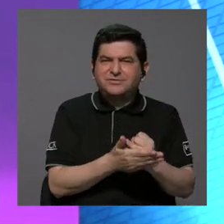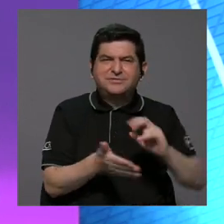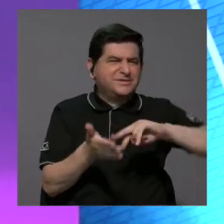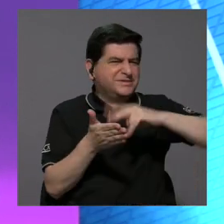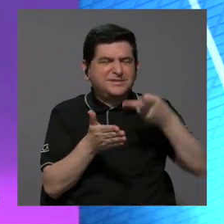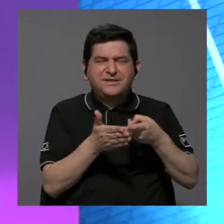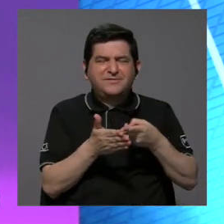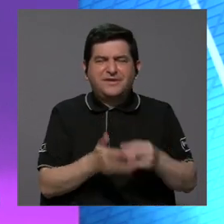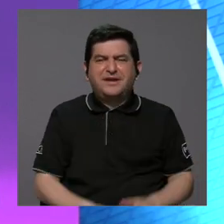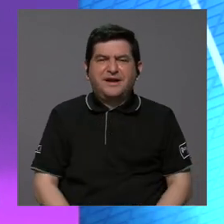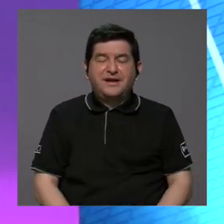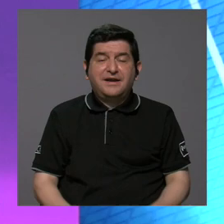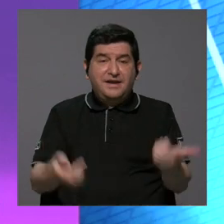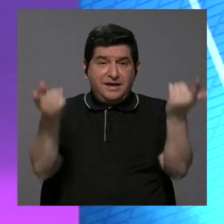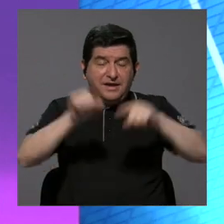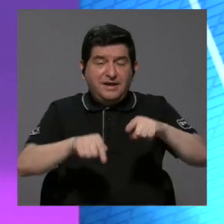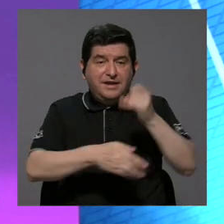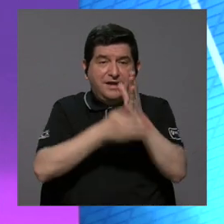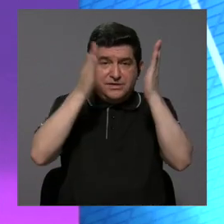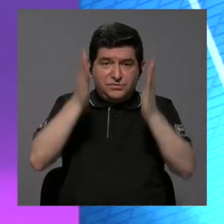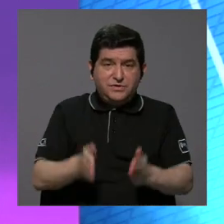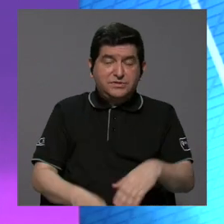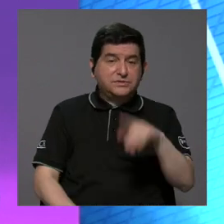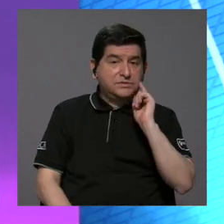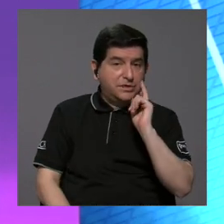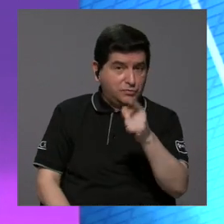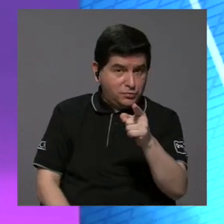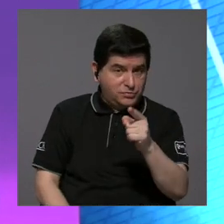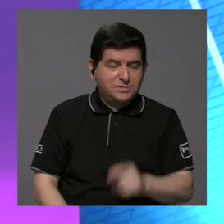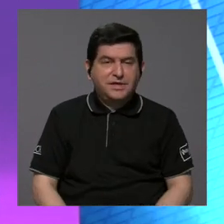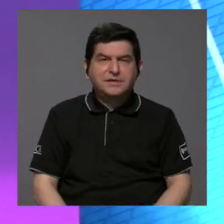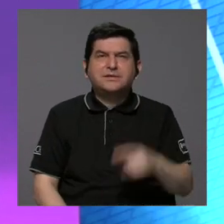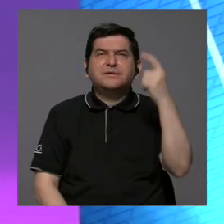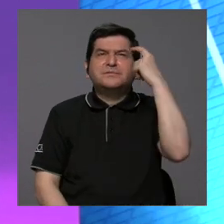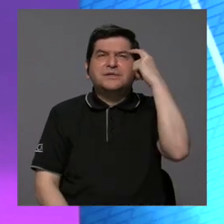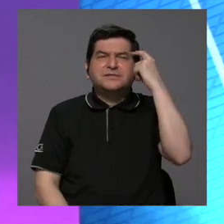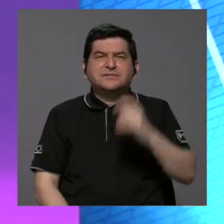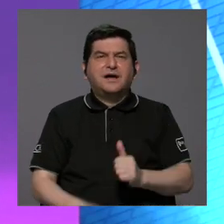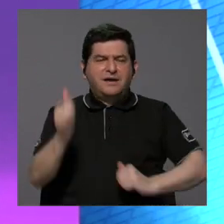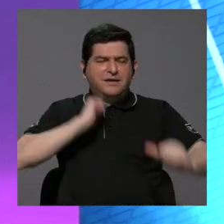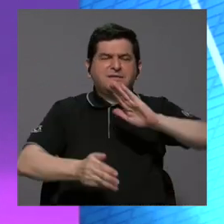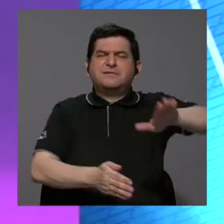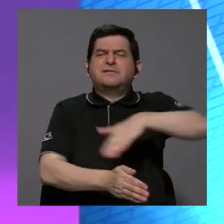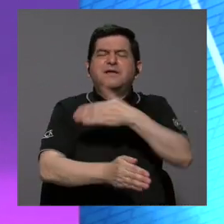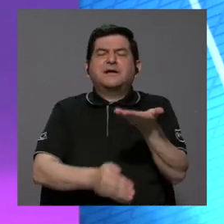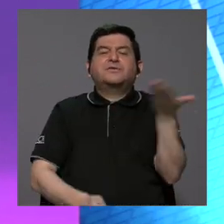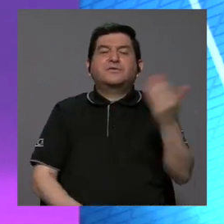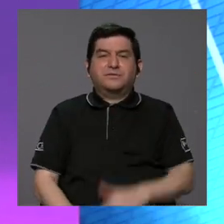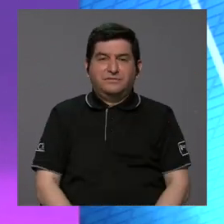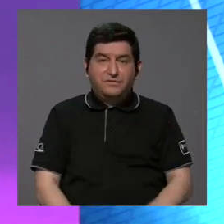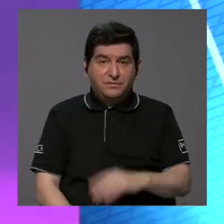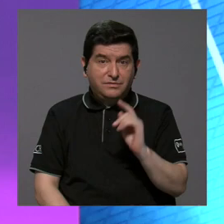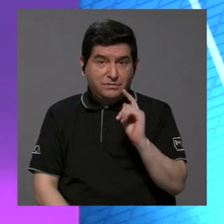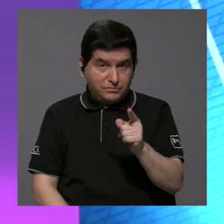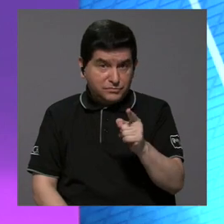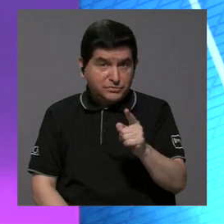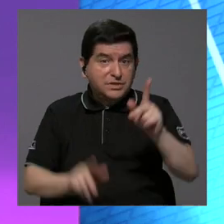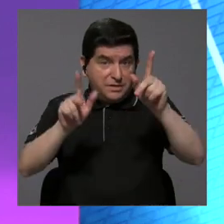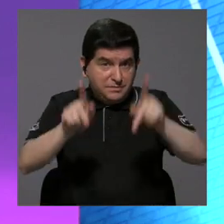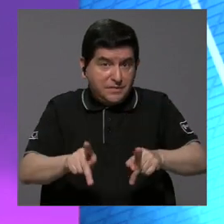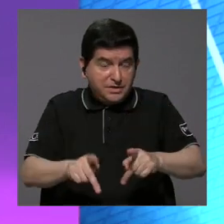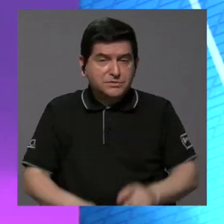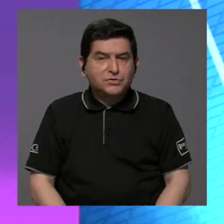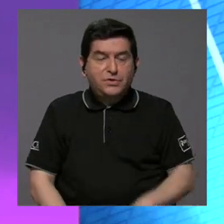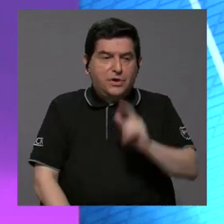para un artista en el caso obviamente tuyo el pensar en el teatro musical creo que sos una de las personas